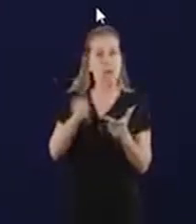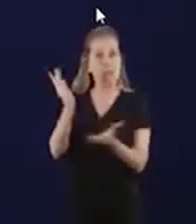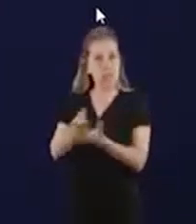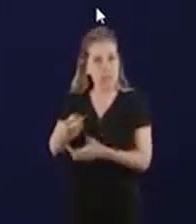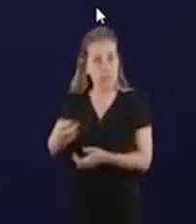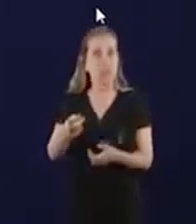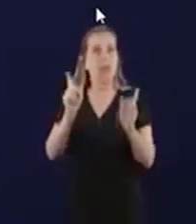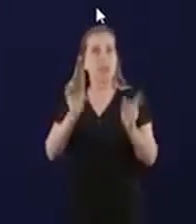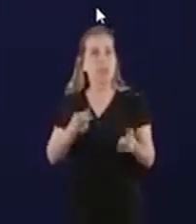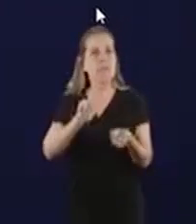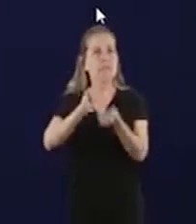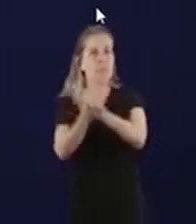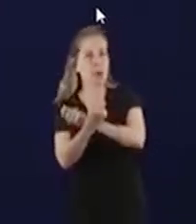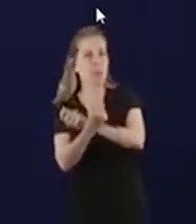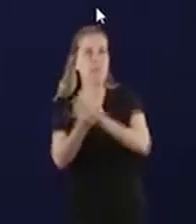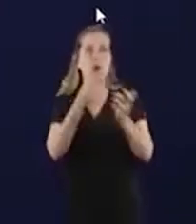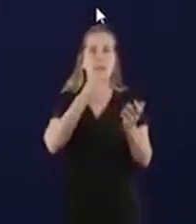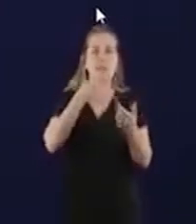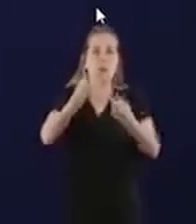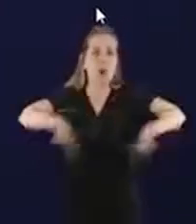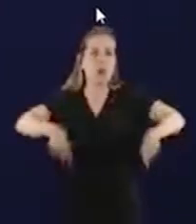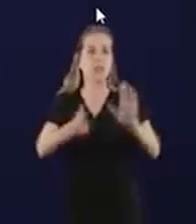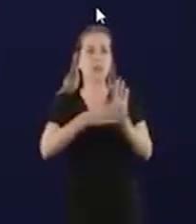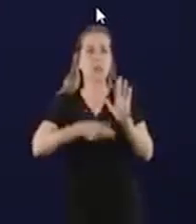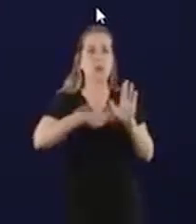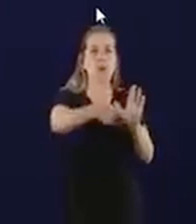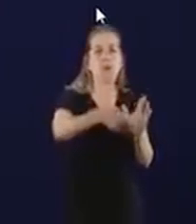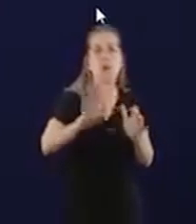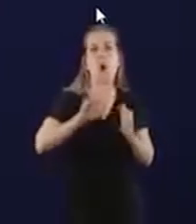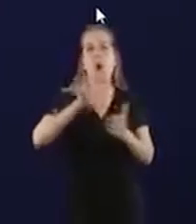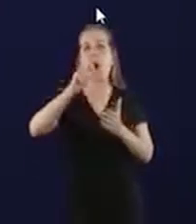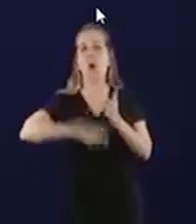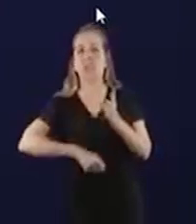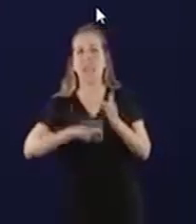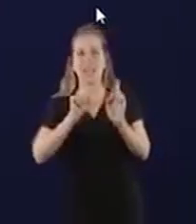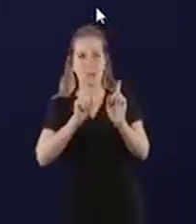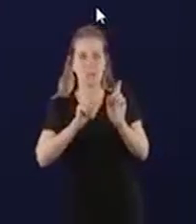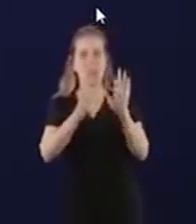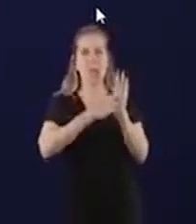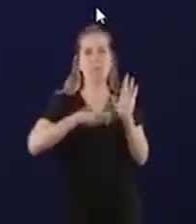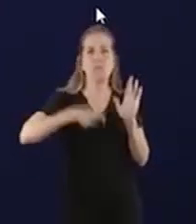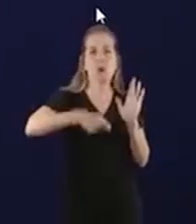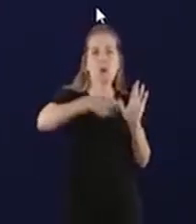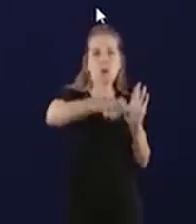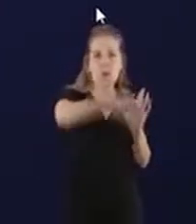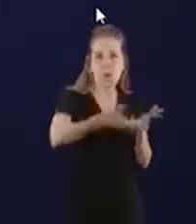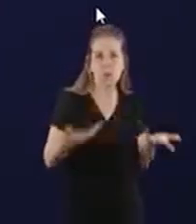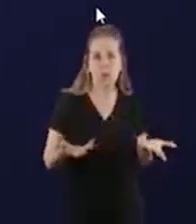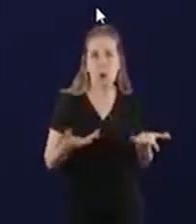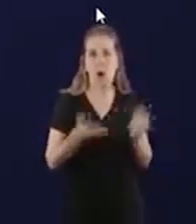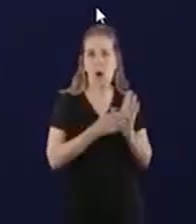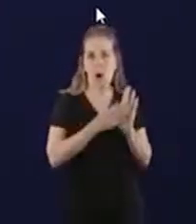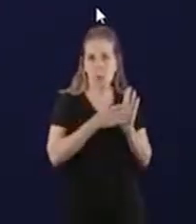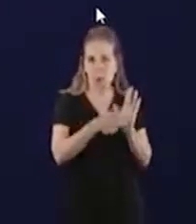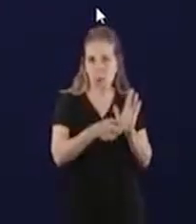laboral esto afectaba a monotributistas o a la contratación de los servicios de monotributistas que eh